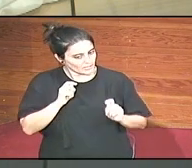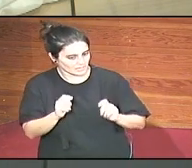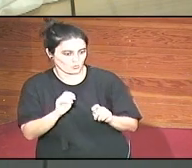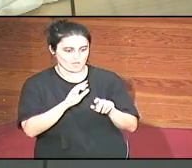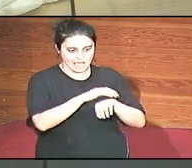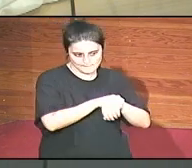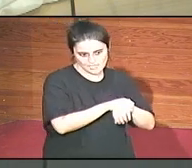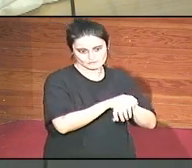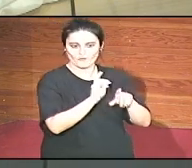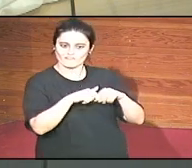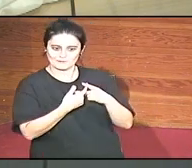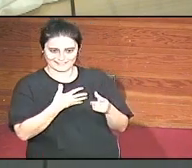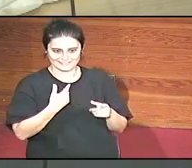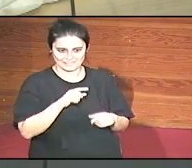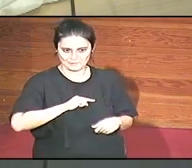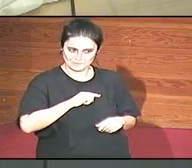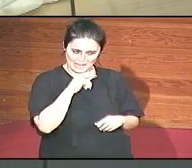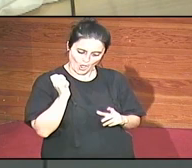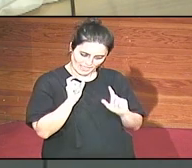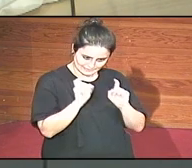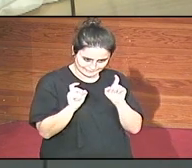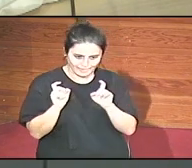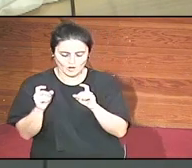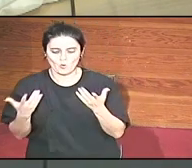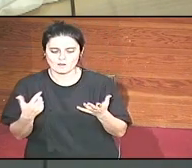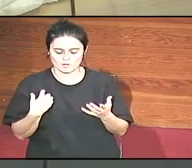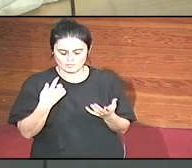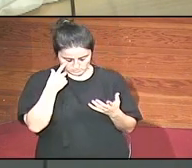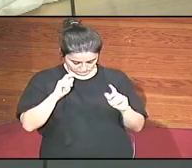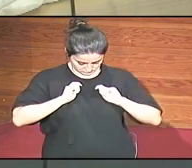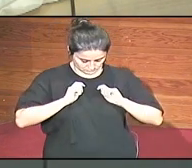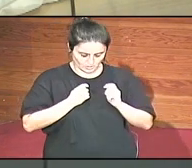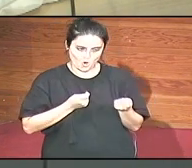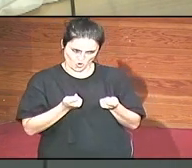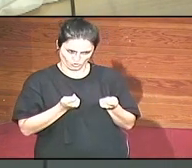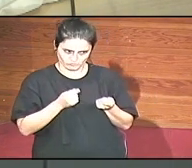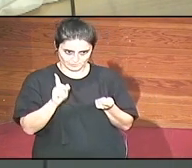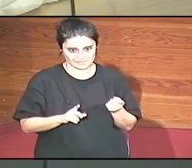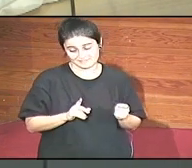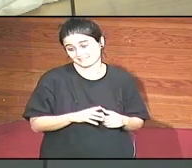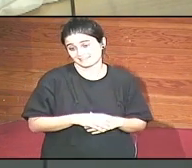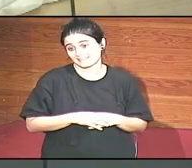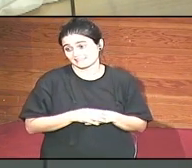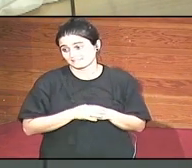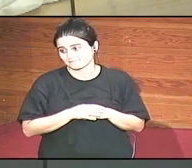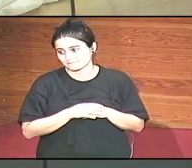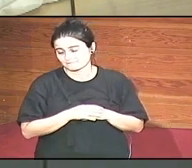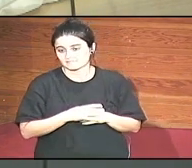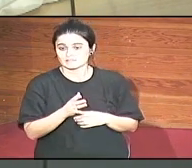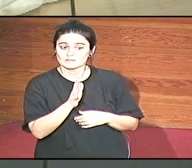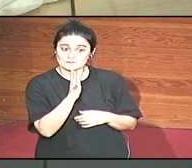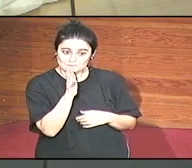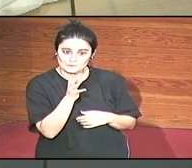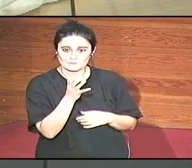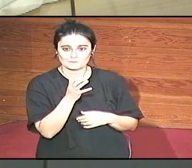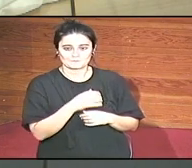familia pero siendo muy consciente de que tengo que vigilar por qué además el hecho de pensar